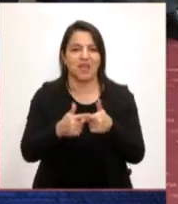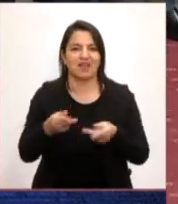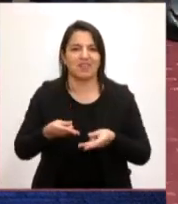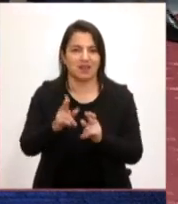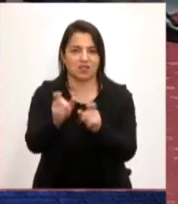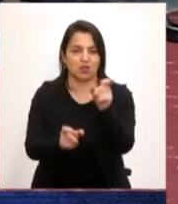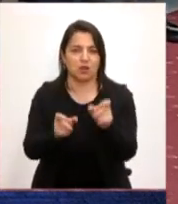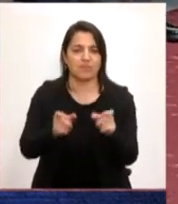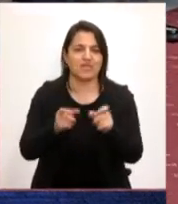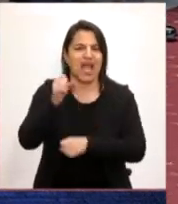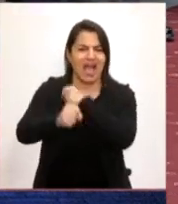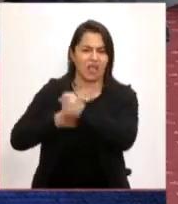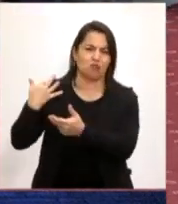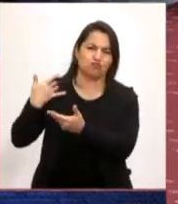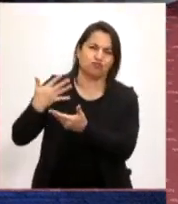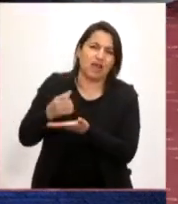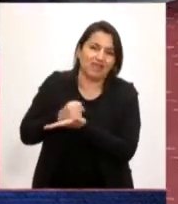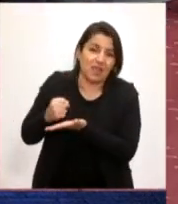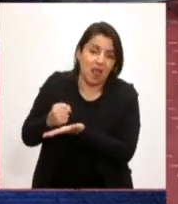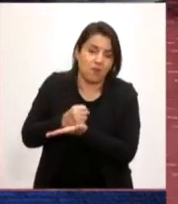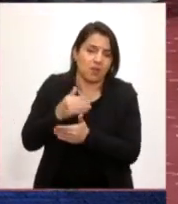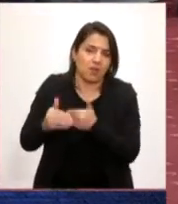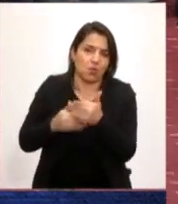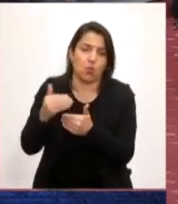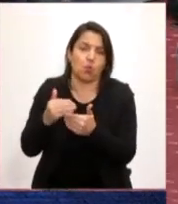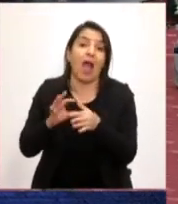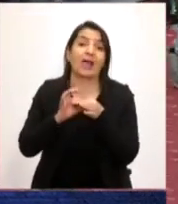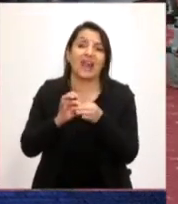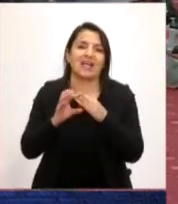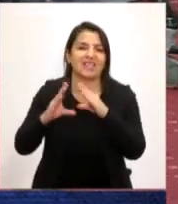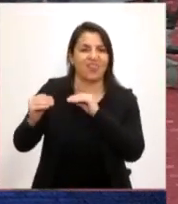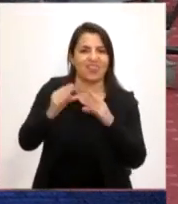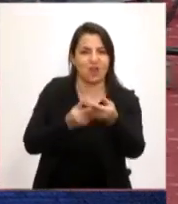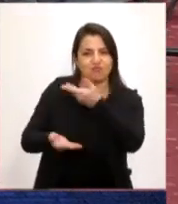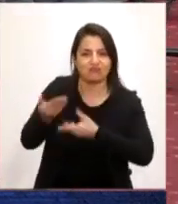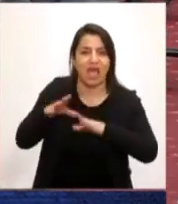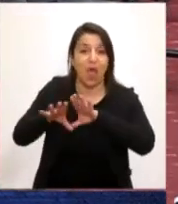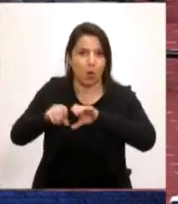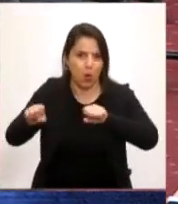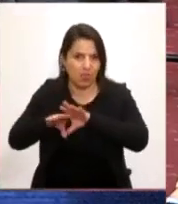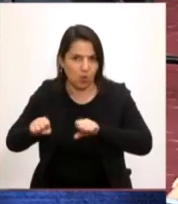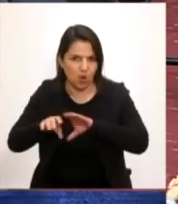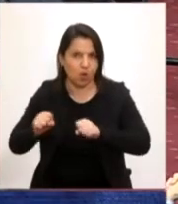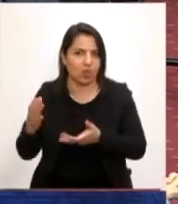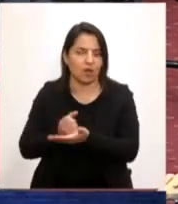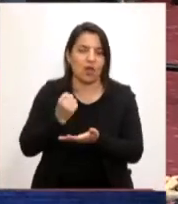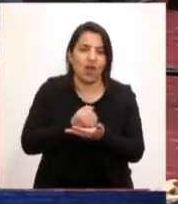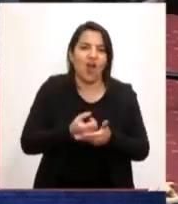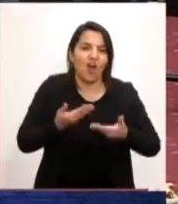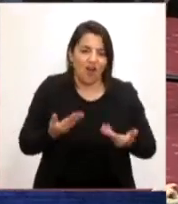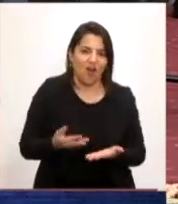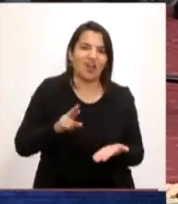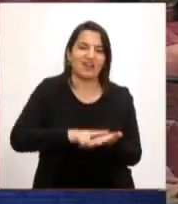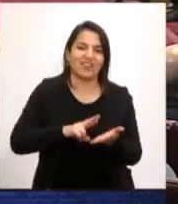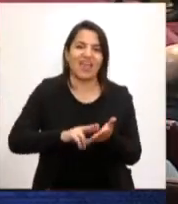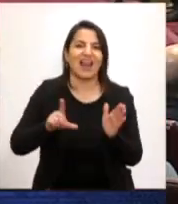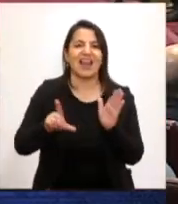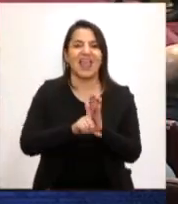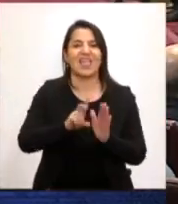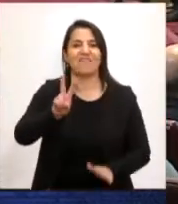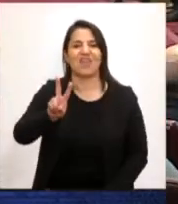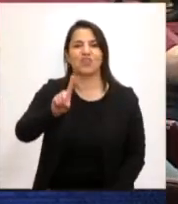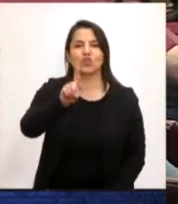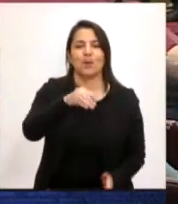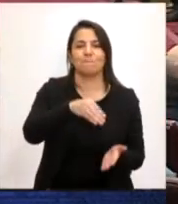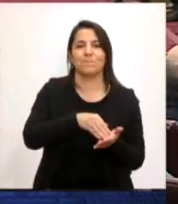varios años de tramitación, gracias al diálogo y los acuerdos conseguidos, hoy es una realidad que la Ley